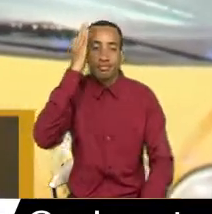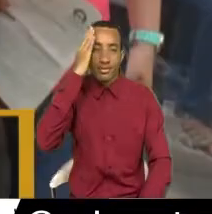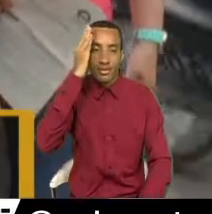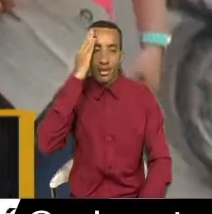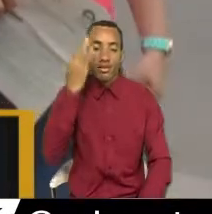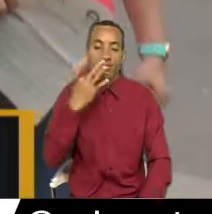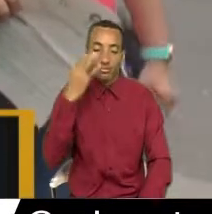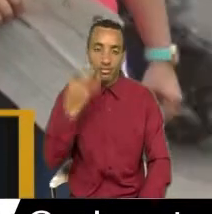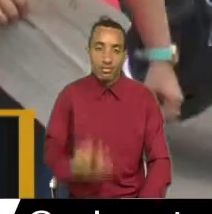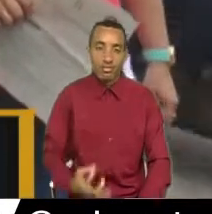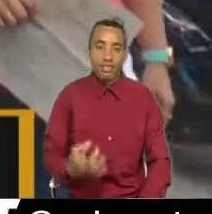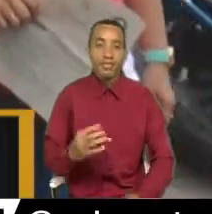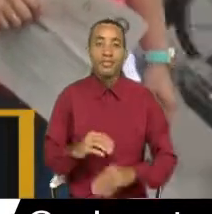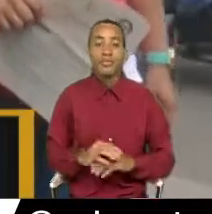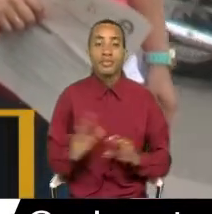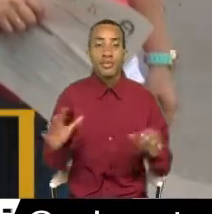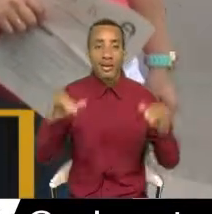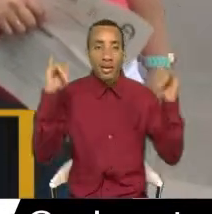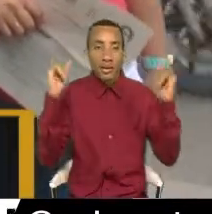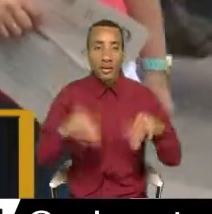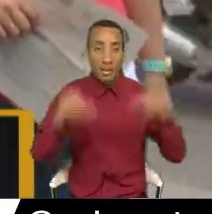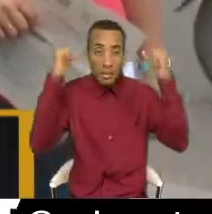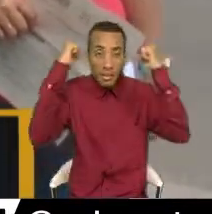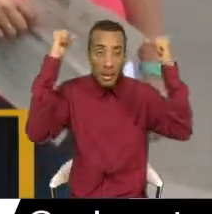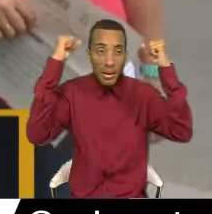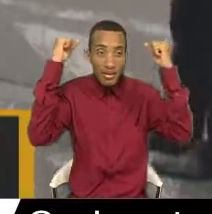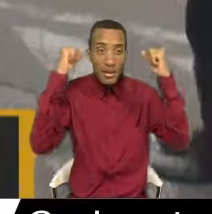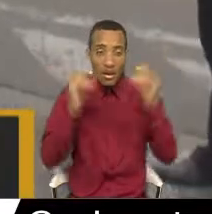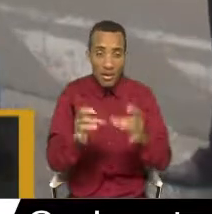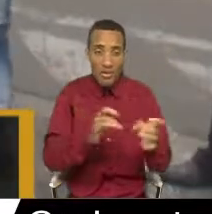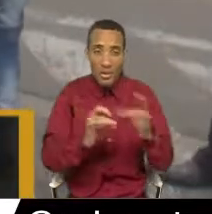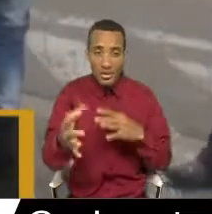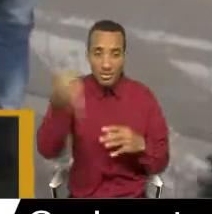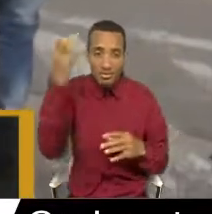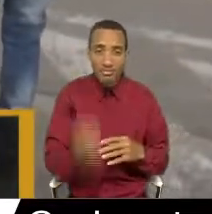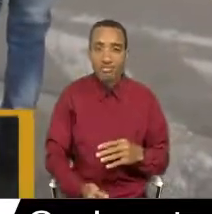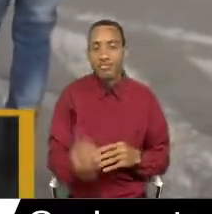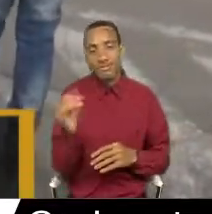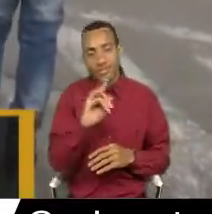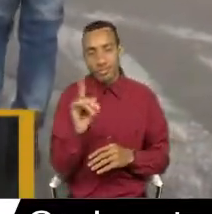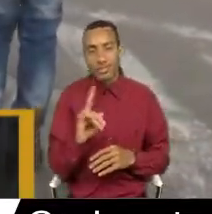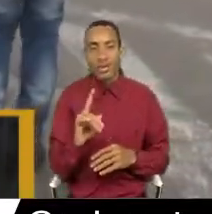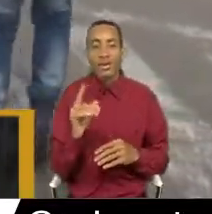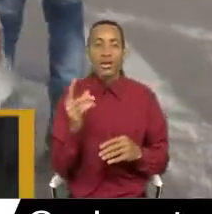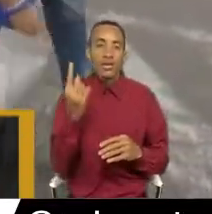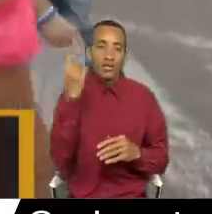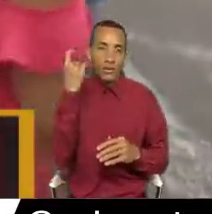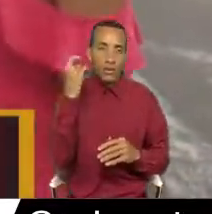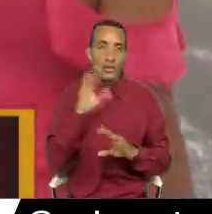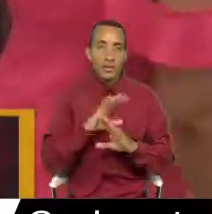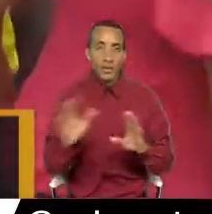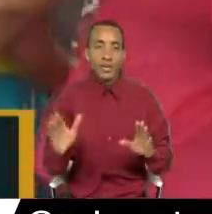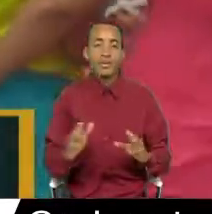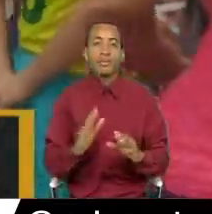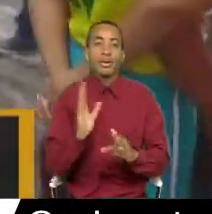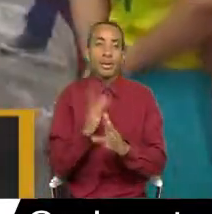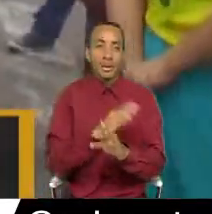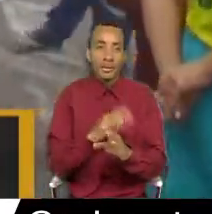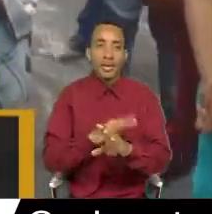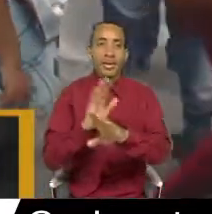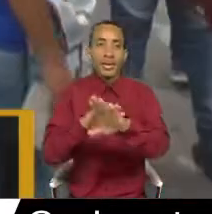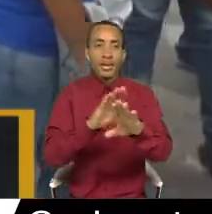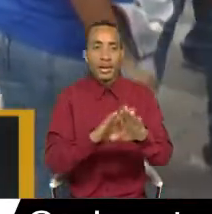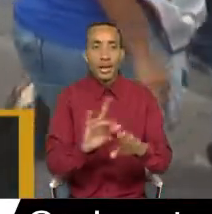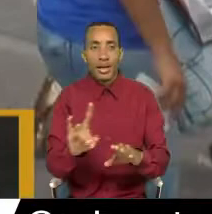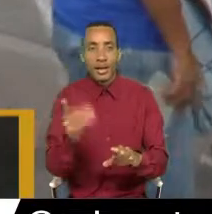viviendo. El plantón no tiene una fecha definida porque aseguran los docentes que ya están cansados de presentar la problemática y no recibir